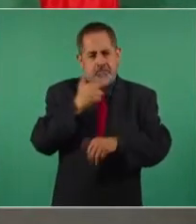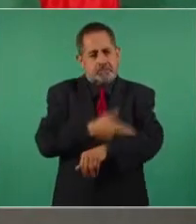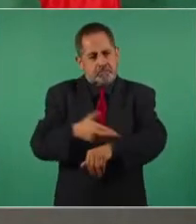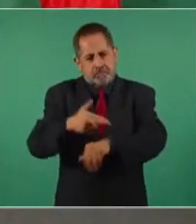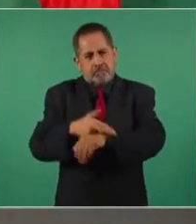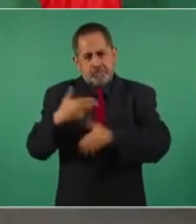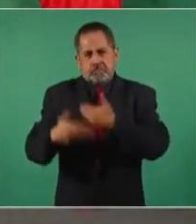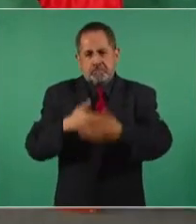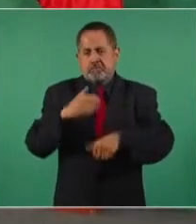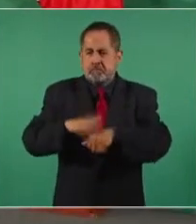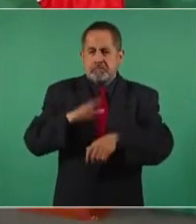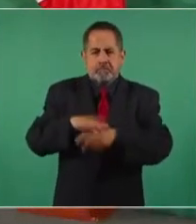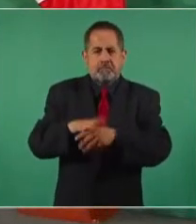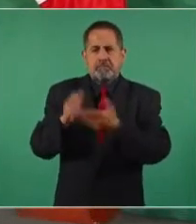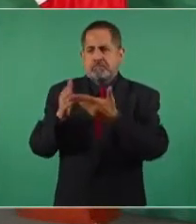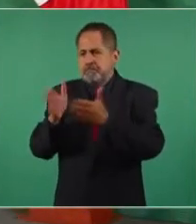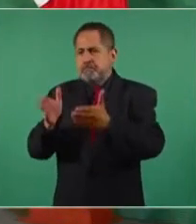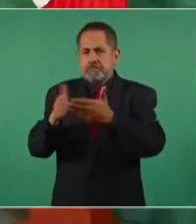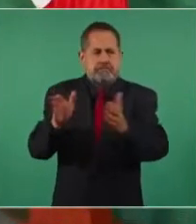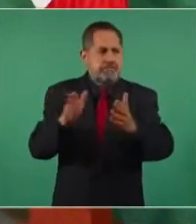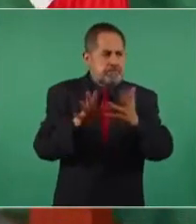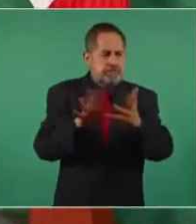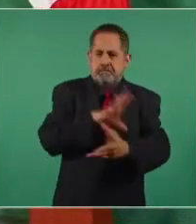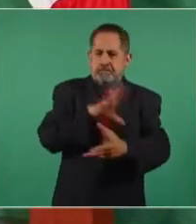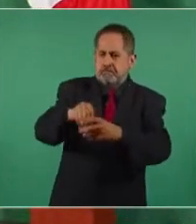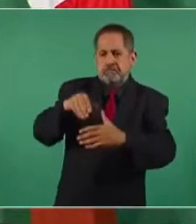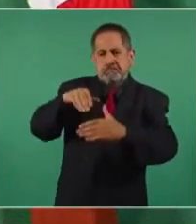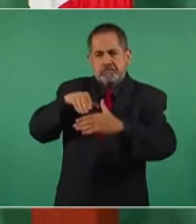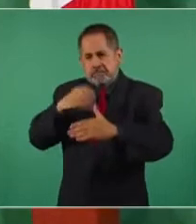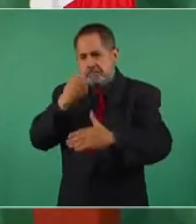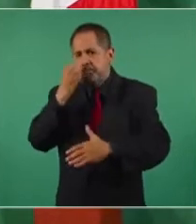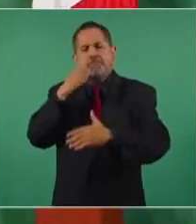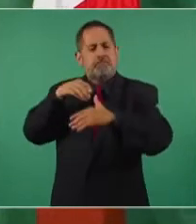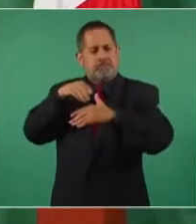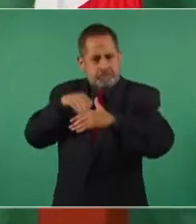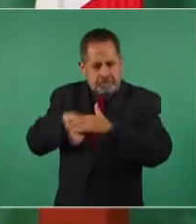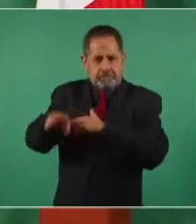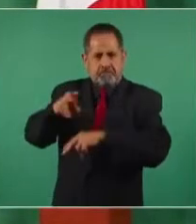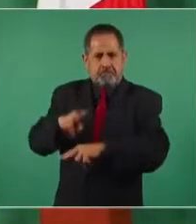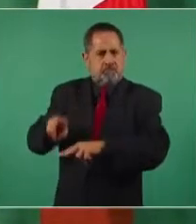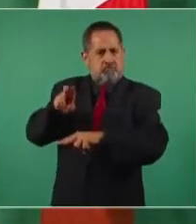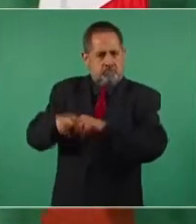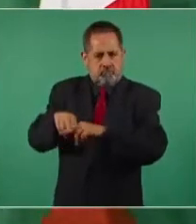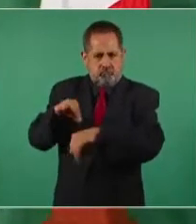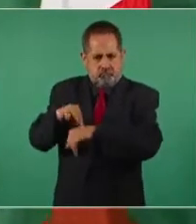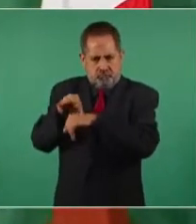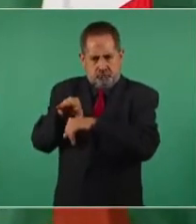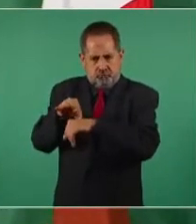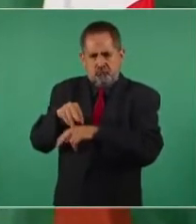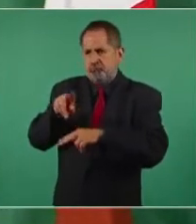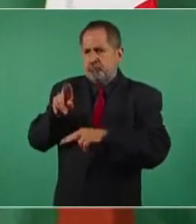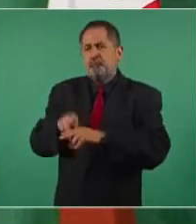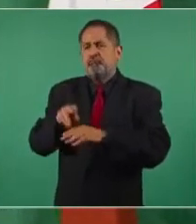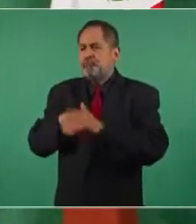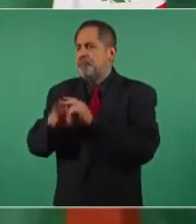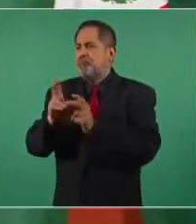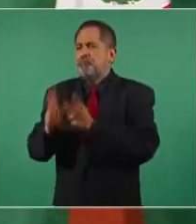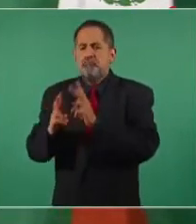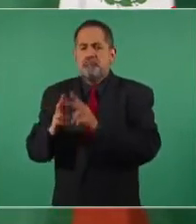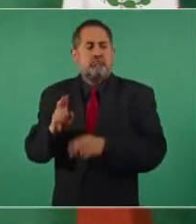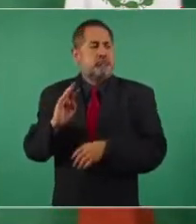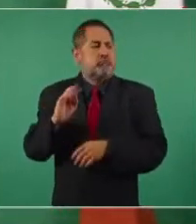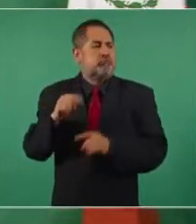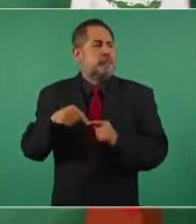más salas clases presenciales y que ella pronto hablemos de